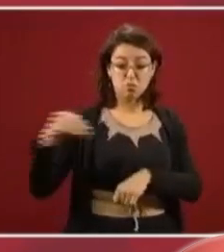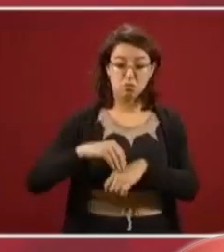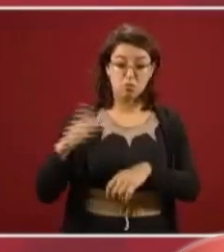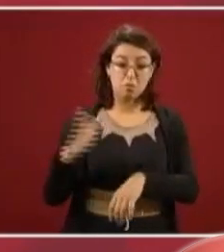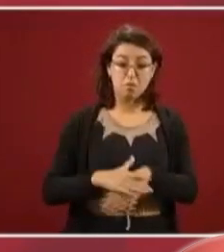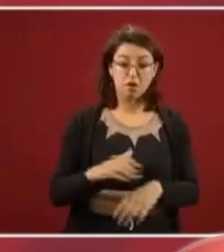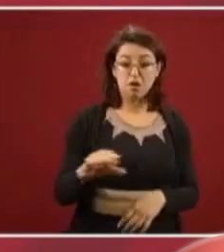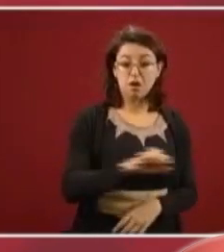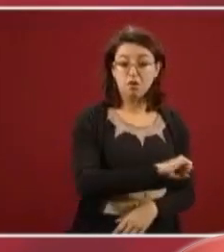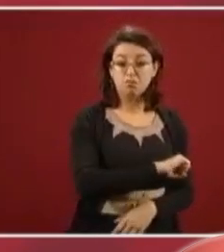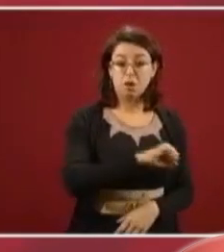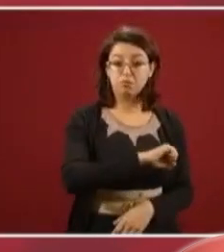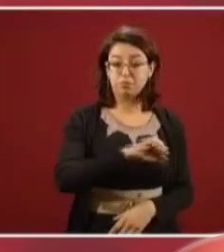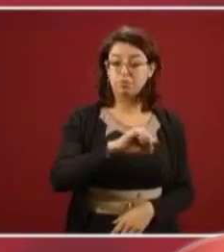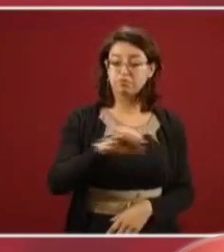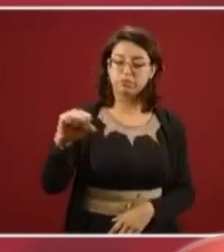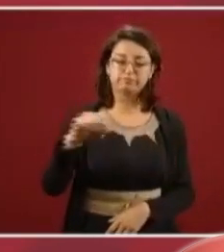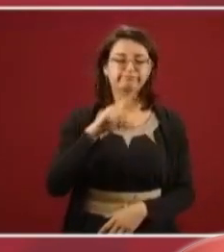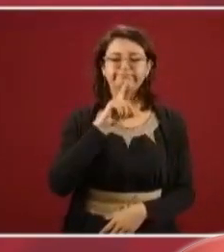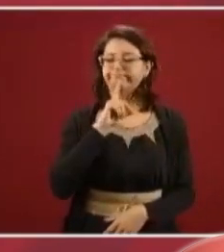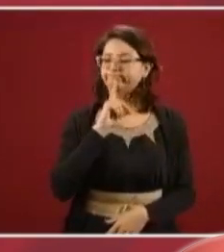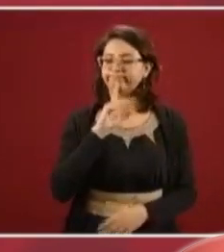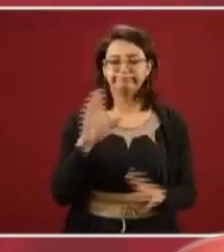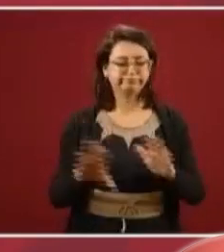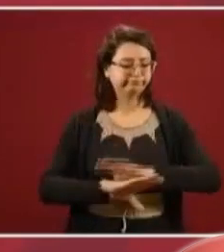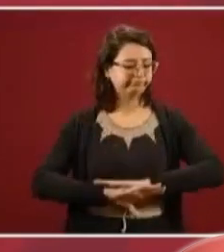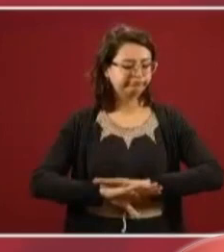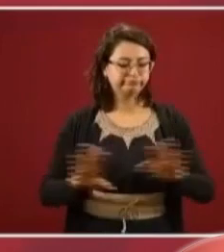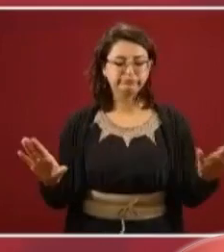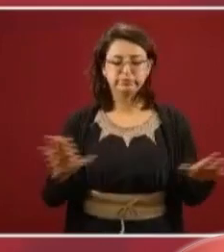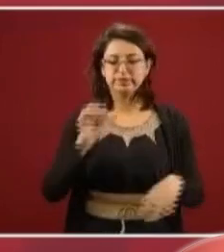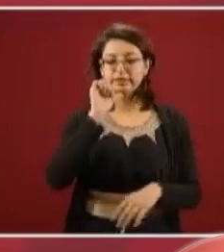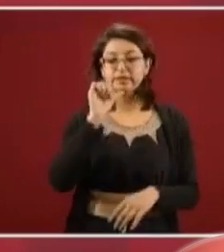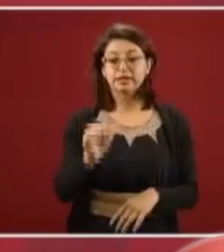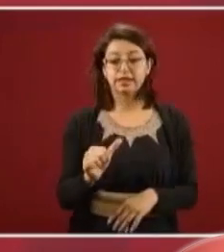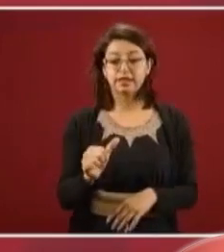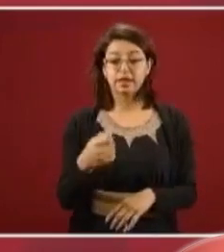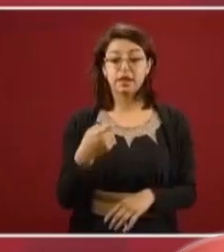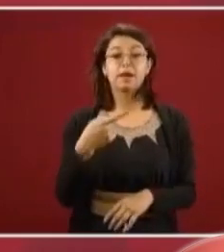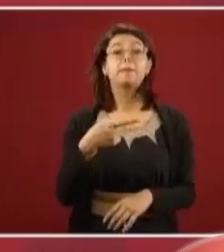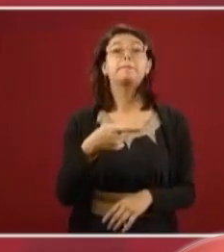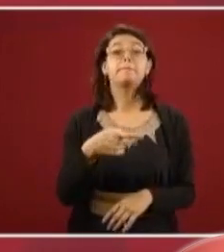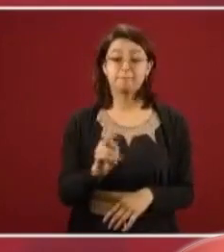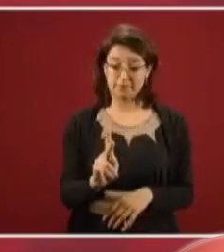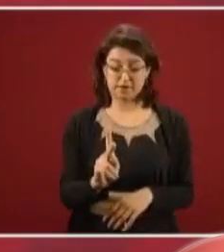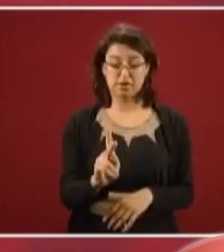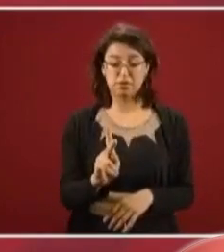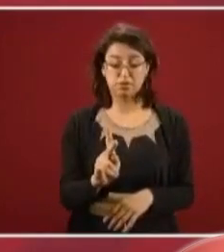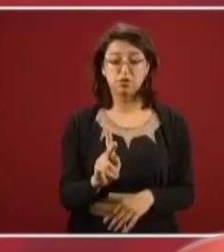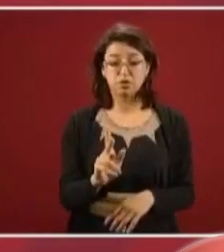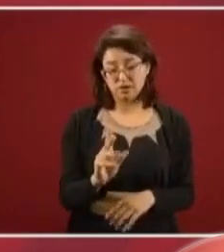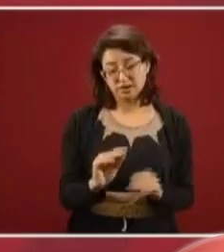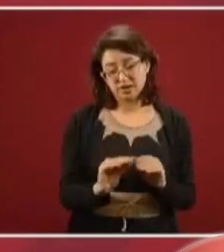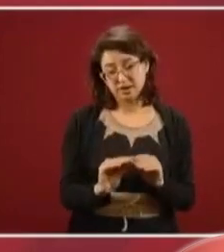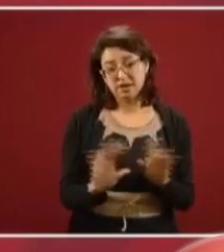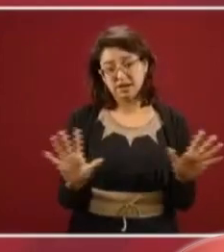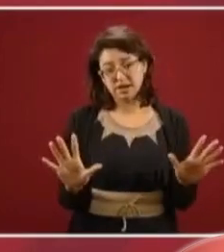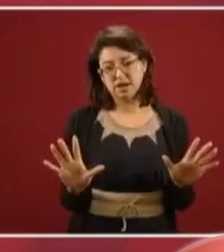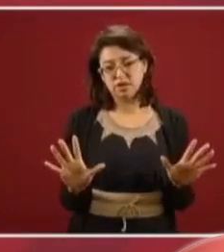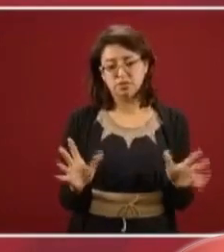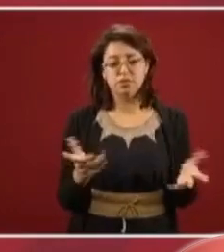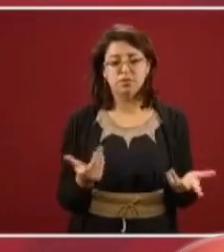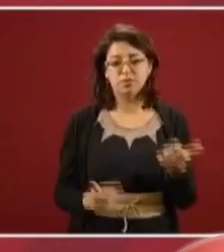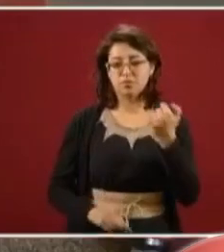Eso está descartado. Pero sí, desde luego que tenemos que atender